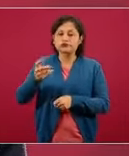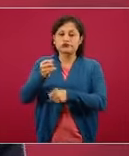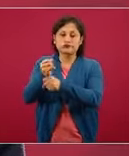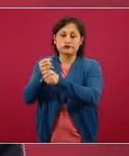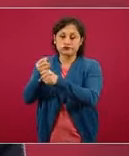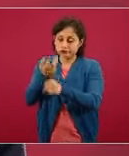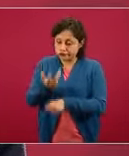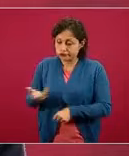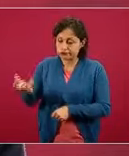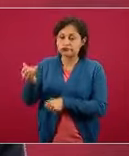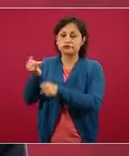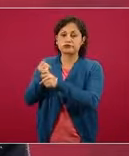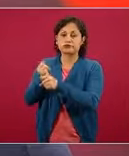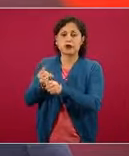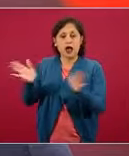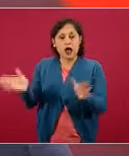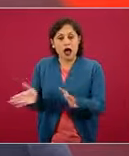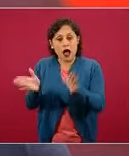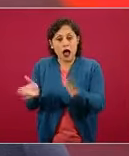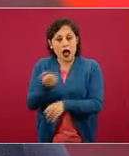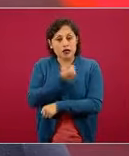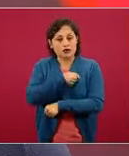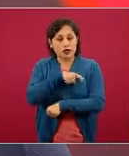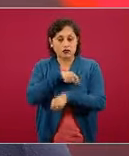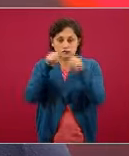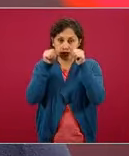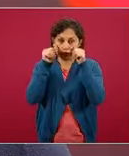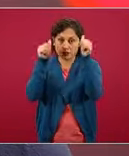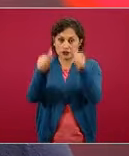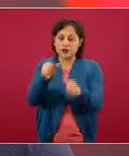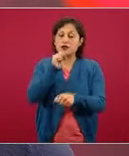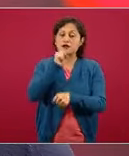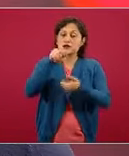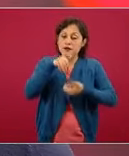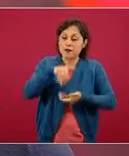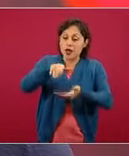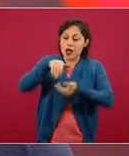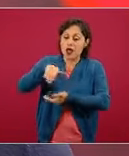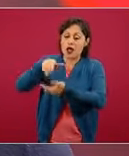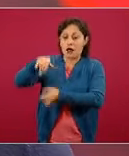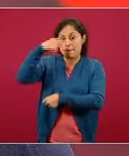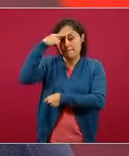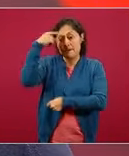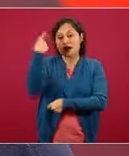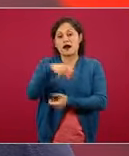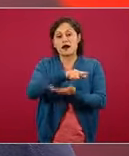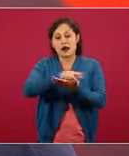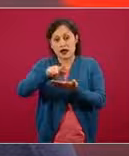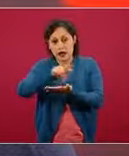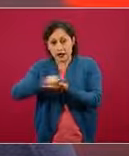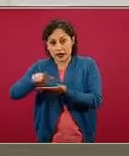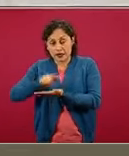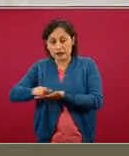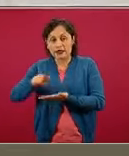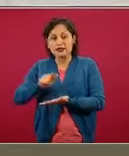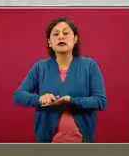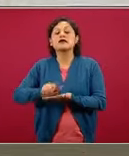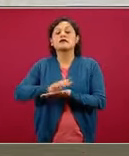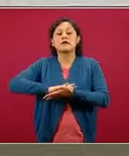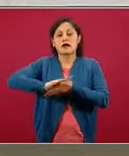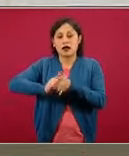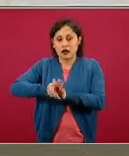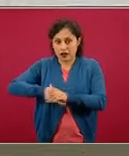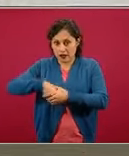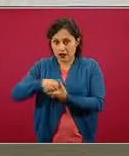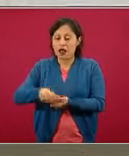cabo promoción de la salud, dando insumos para la limpieza, la correcta desinfección